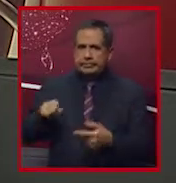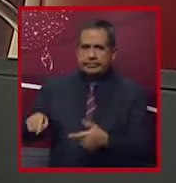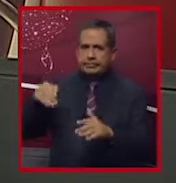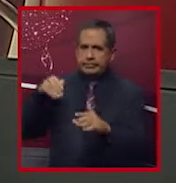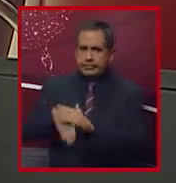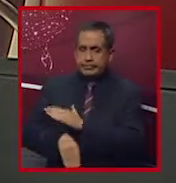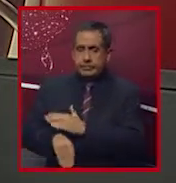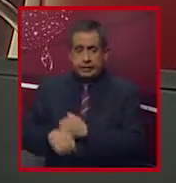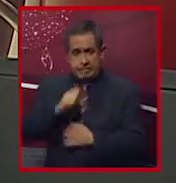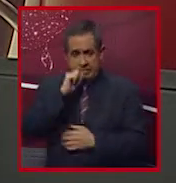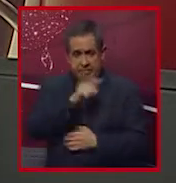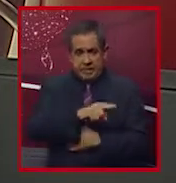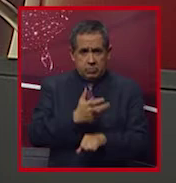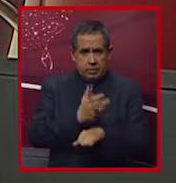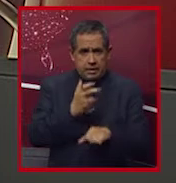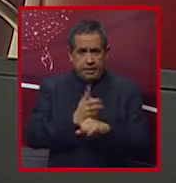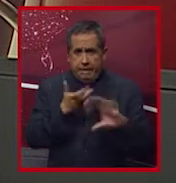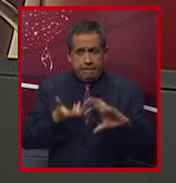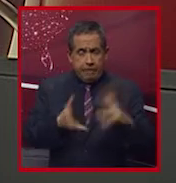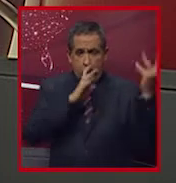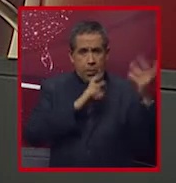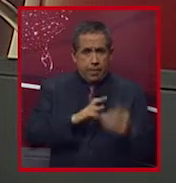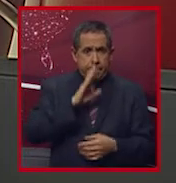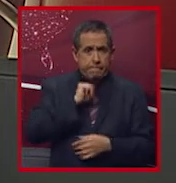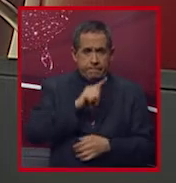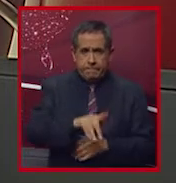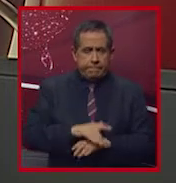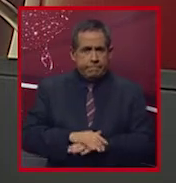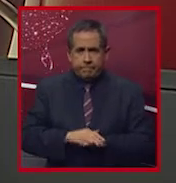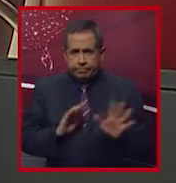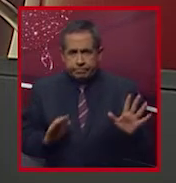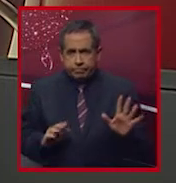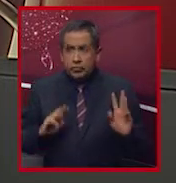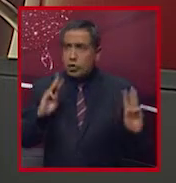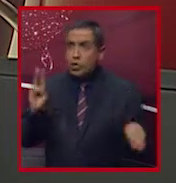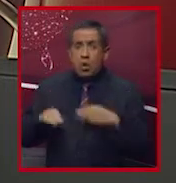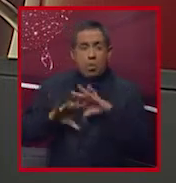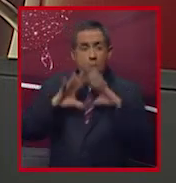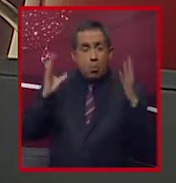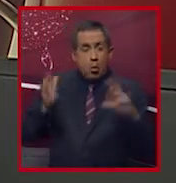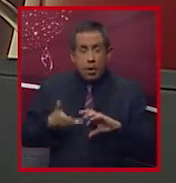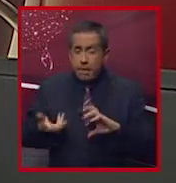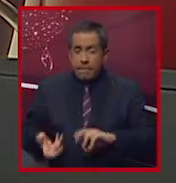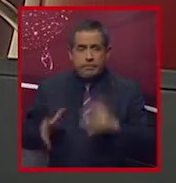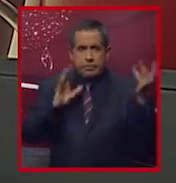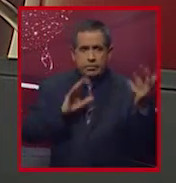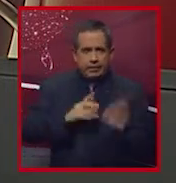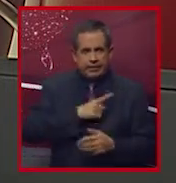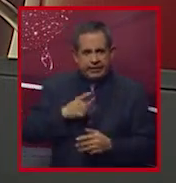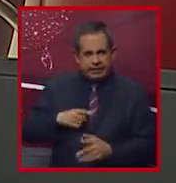sino también para la economía de los Estados Unidos, en última instancia para la economía global.